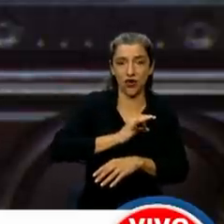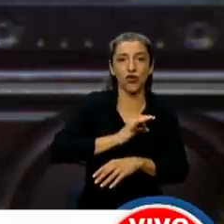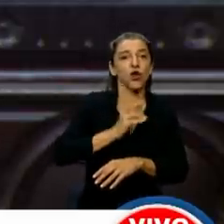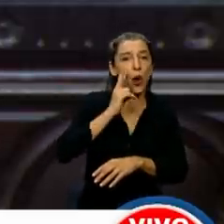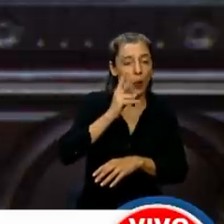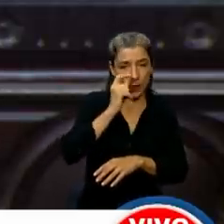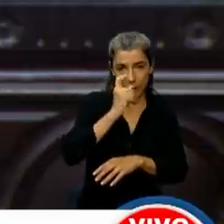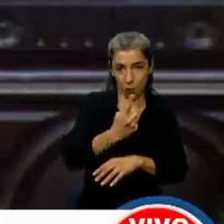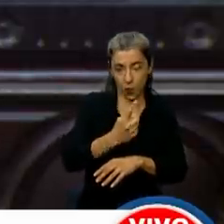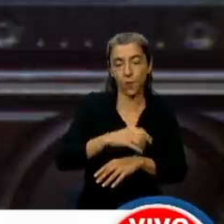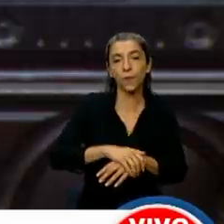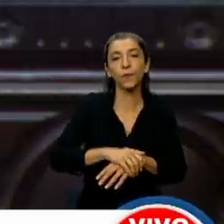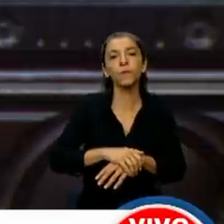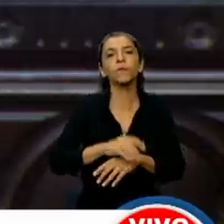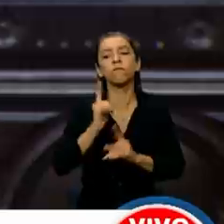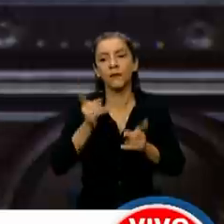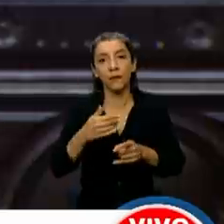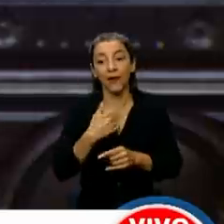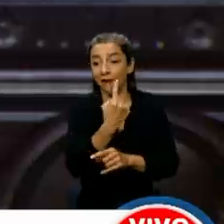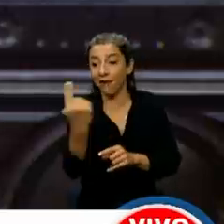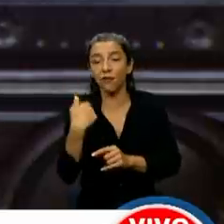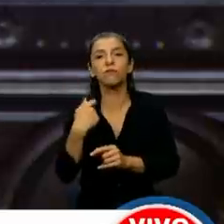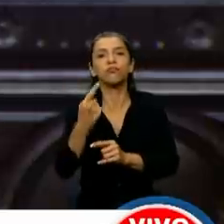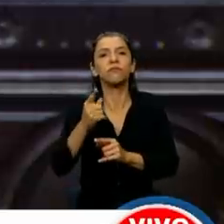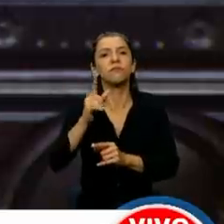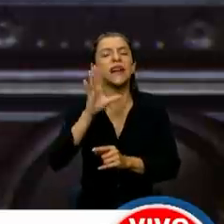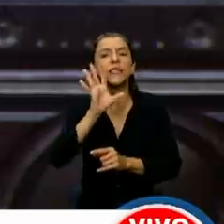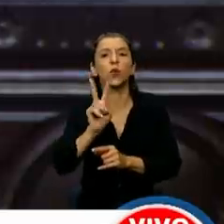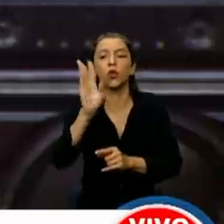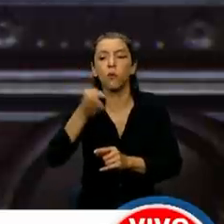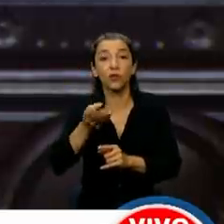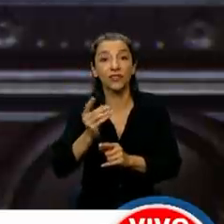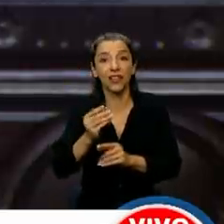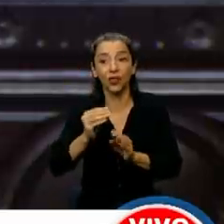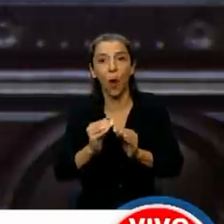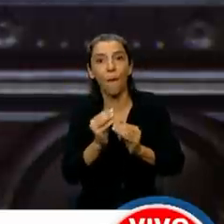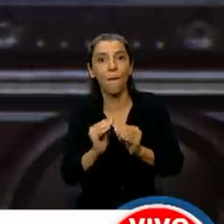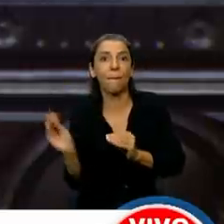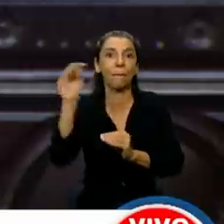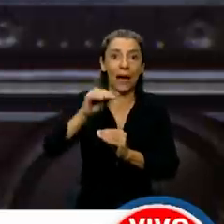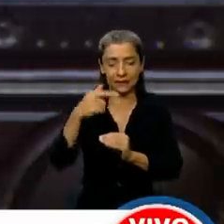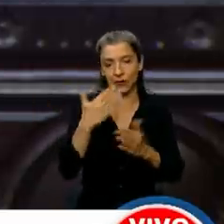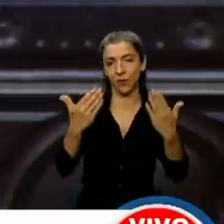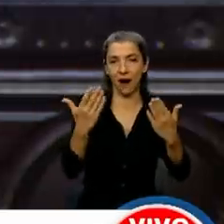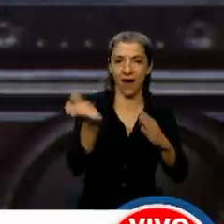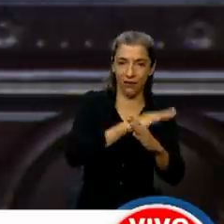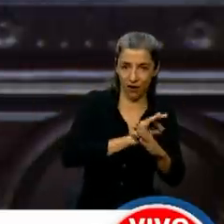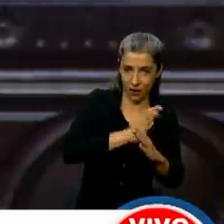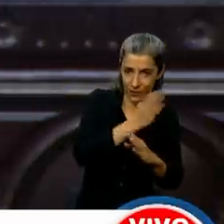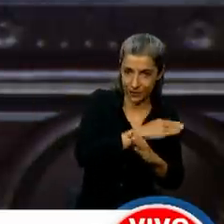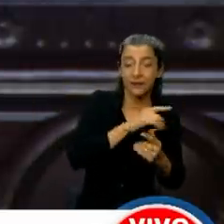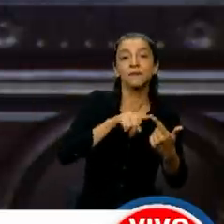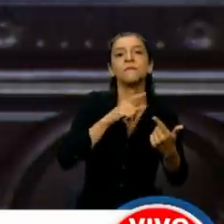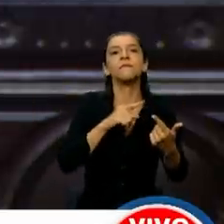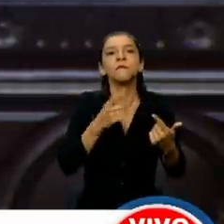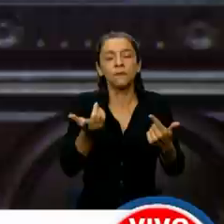así se le asigna recursos per cápita un 52 por ciento más que el 2021 lo que la posiciona como la